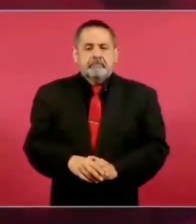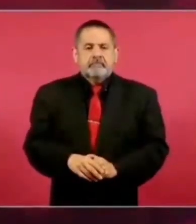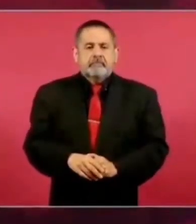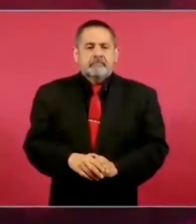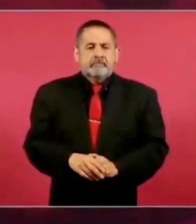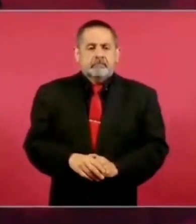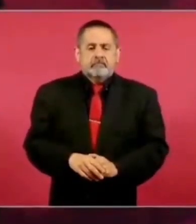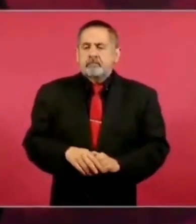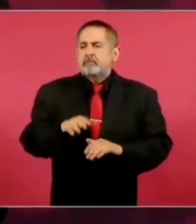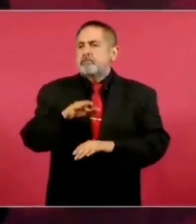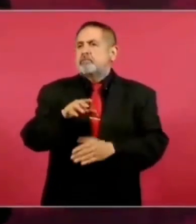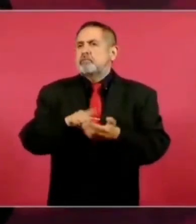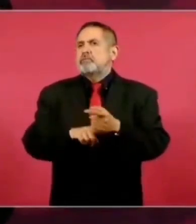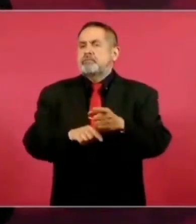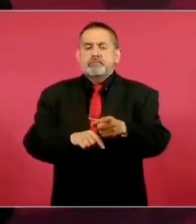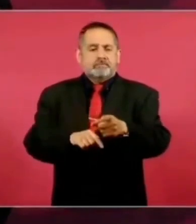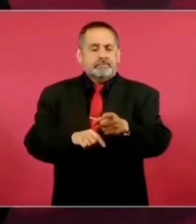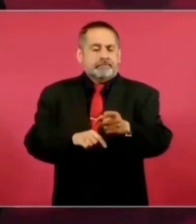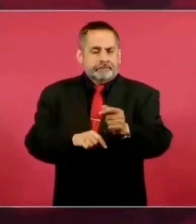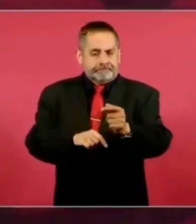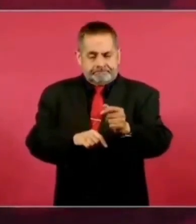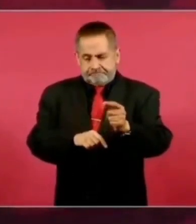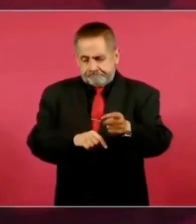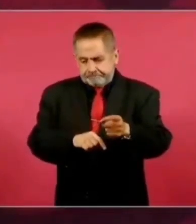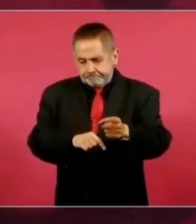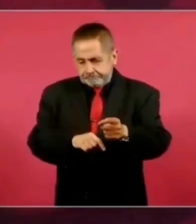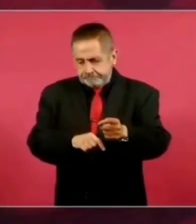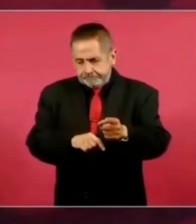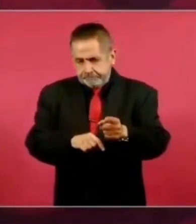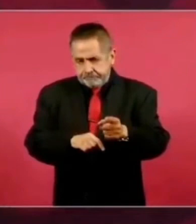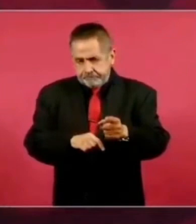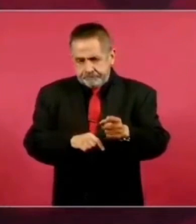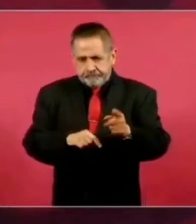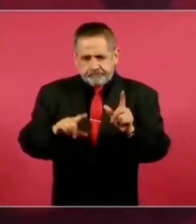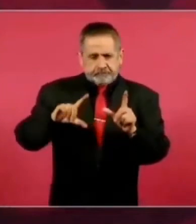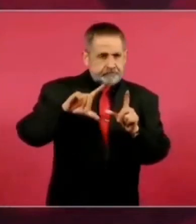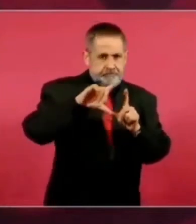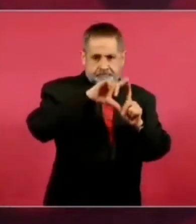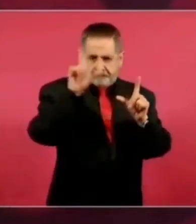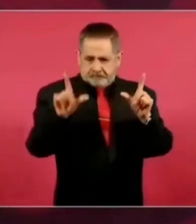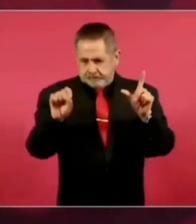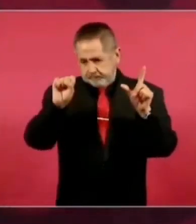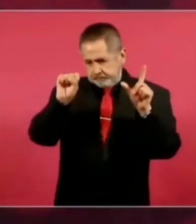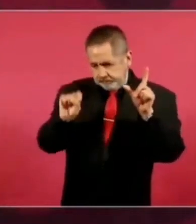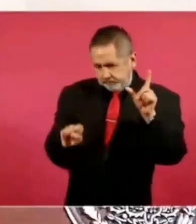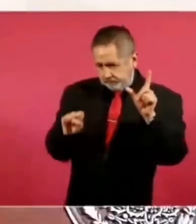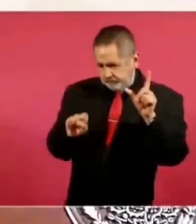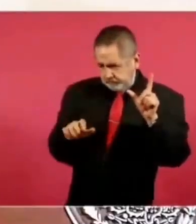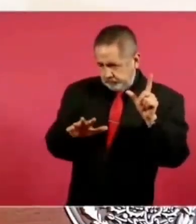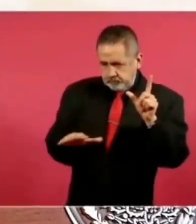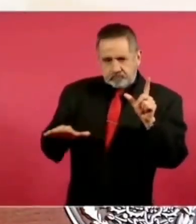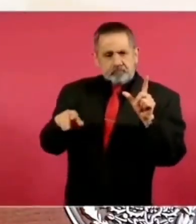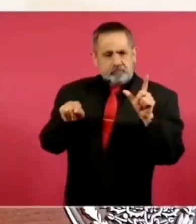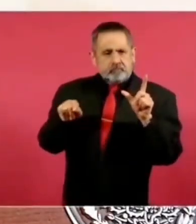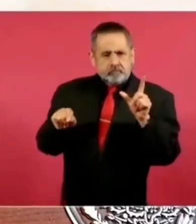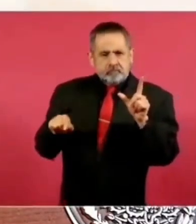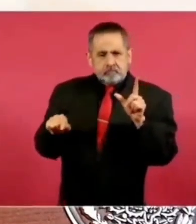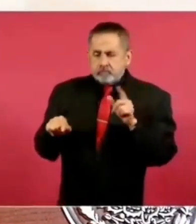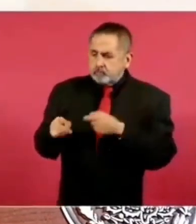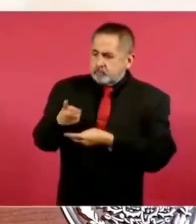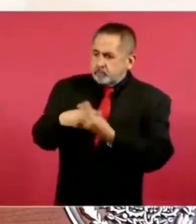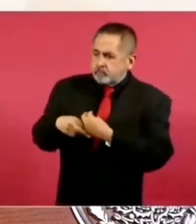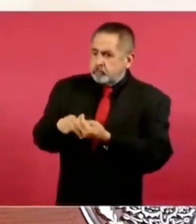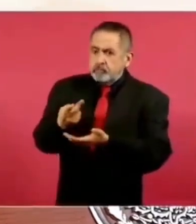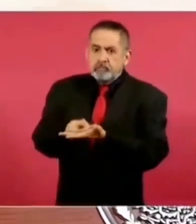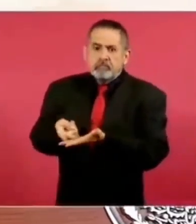El fenómeno de que el sur-sureste crece casi al